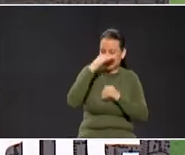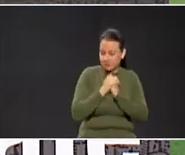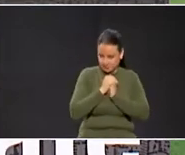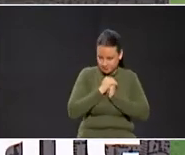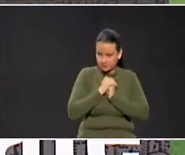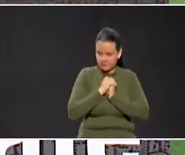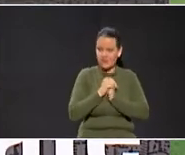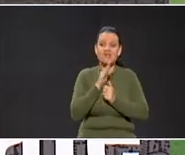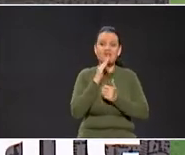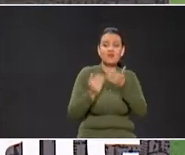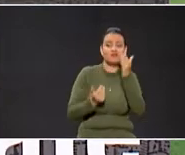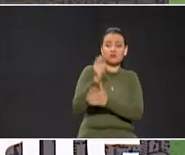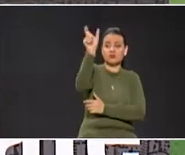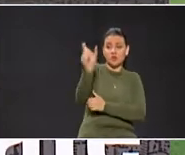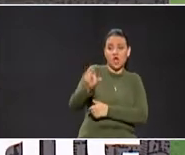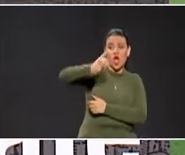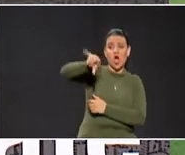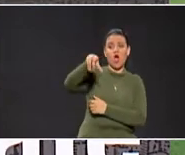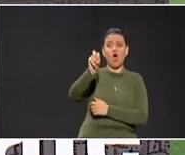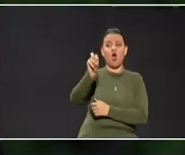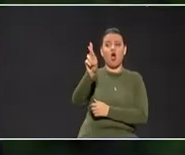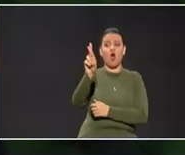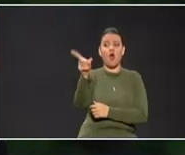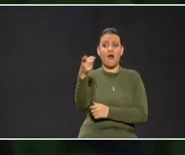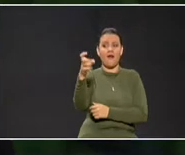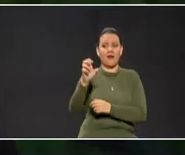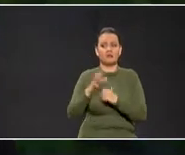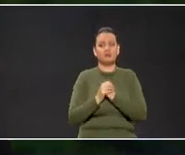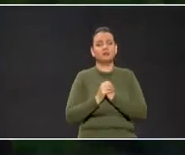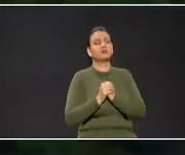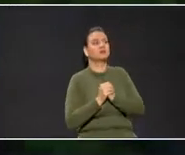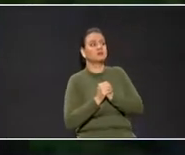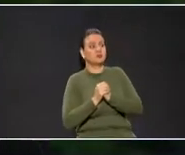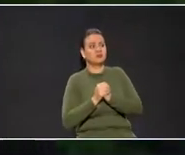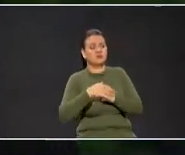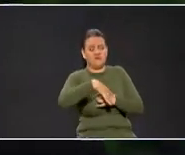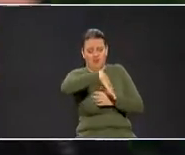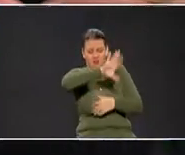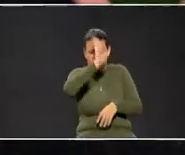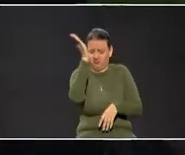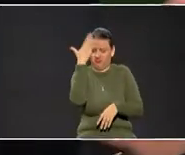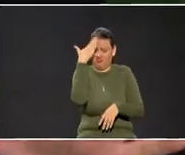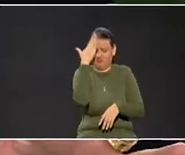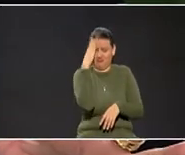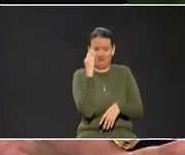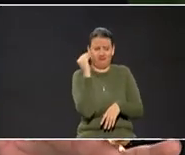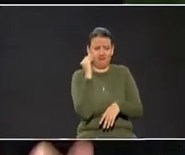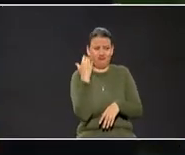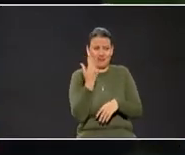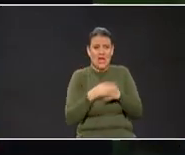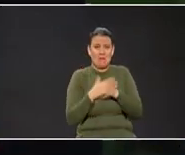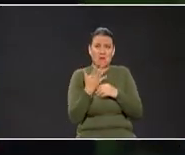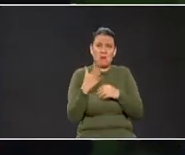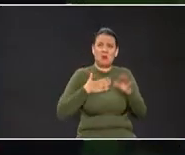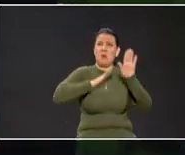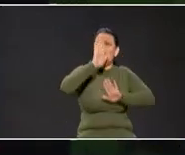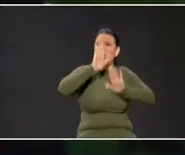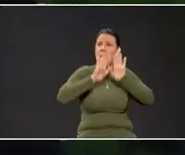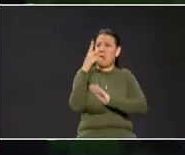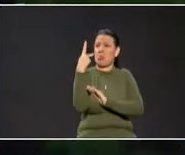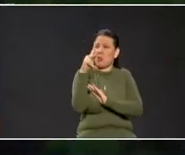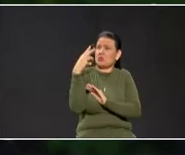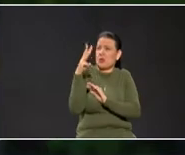jorge gutiérrez si de algo me están preguntando eso si es lo que es ello por encima de los doce tres candidatos que son detrás de inversión